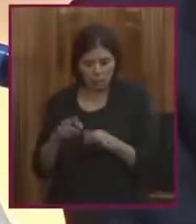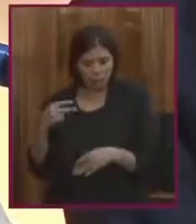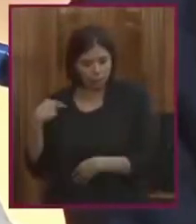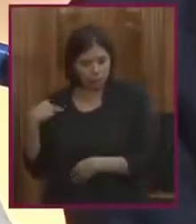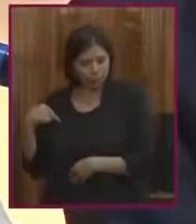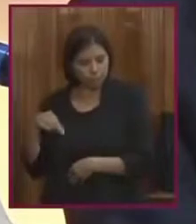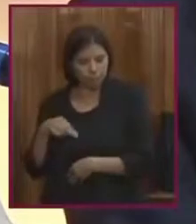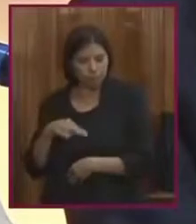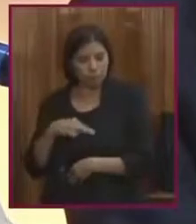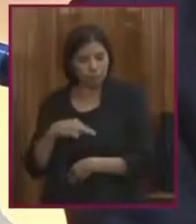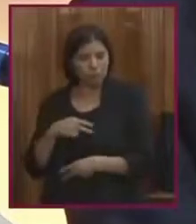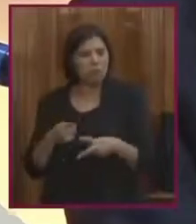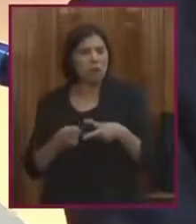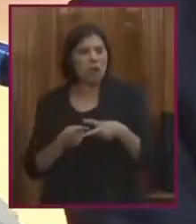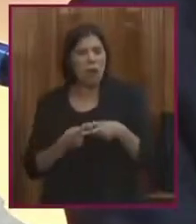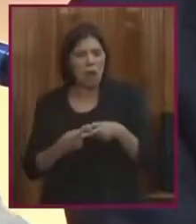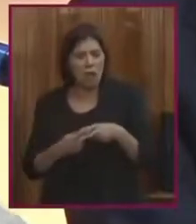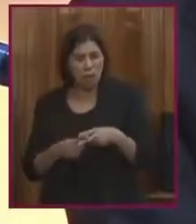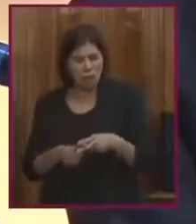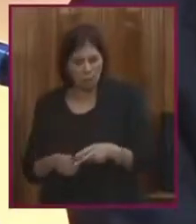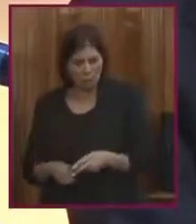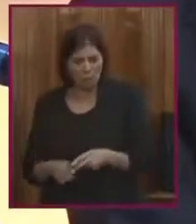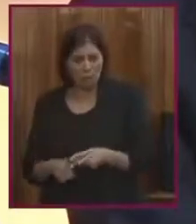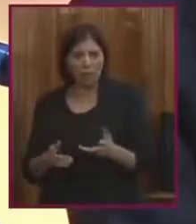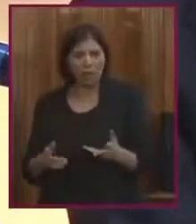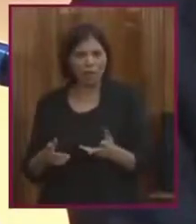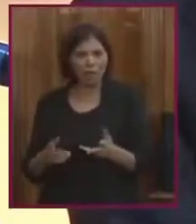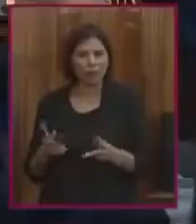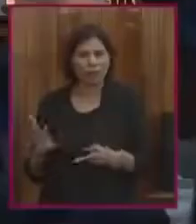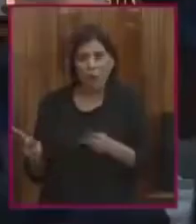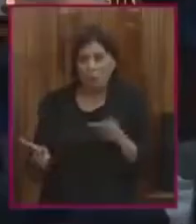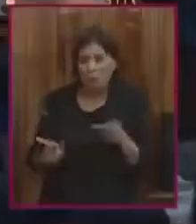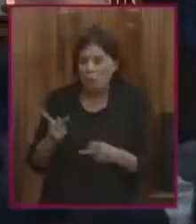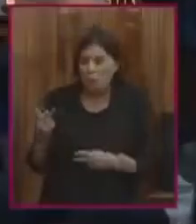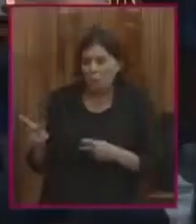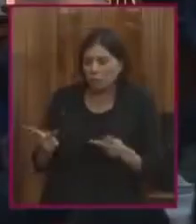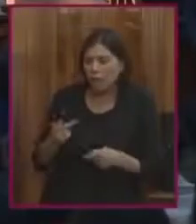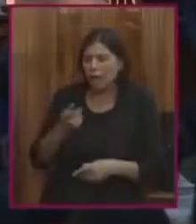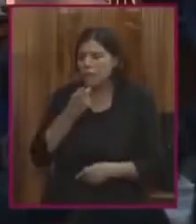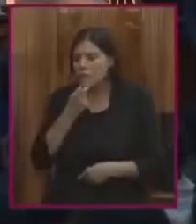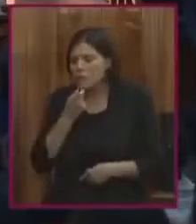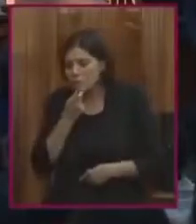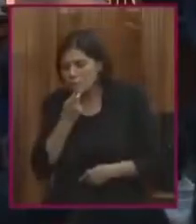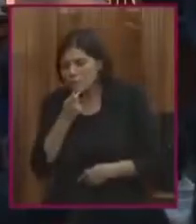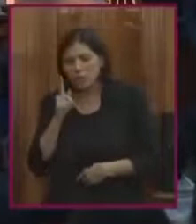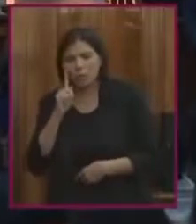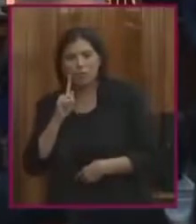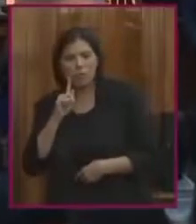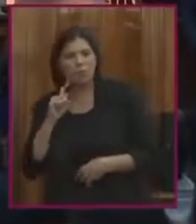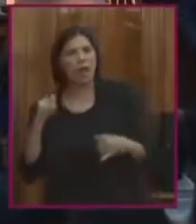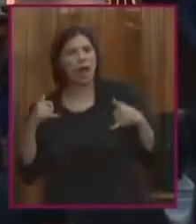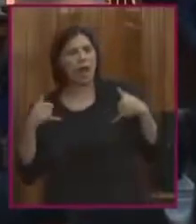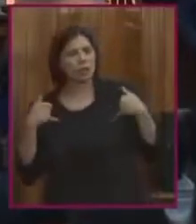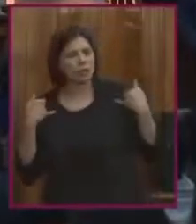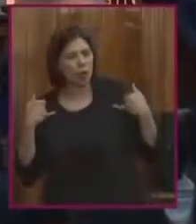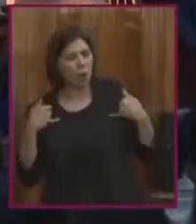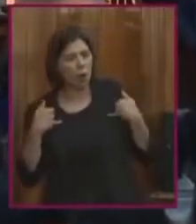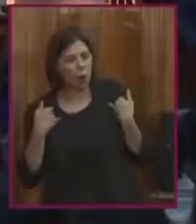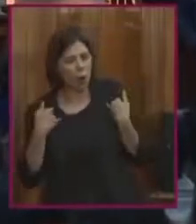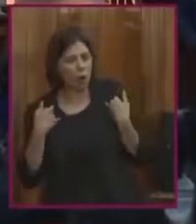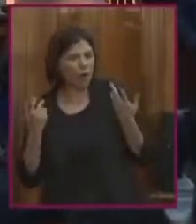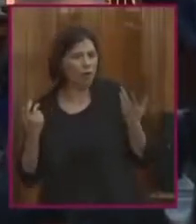una, digamos, suerte de consulta a las niñas, niños, adolescentes a través de